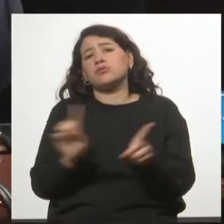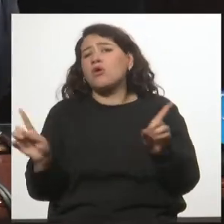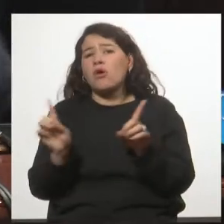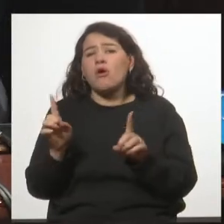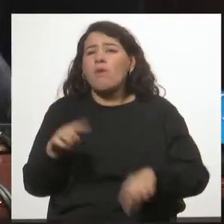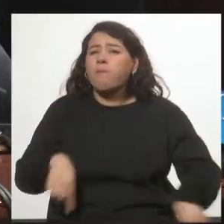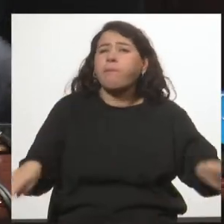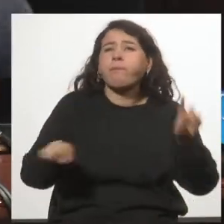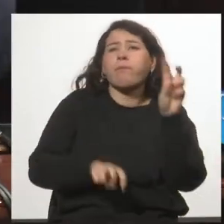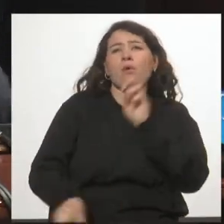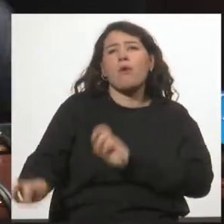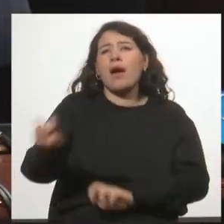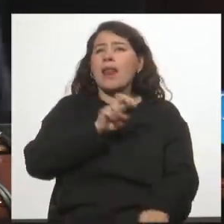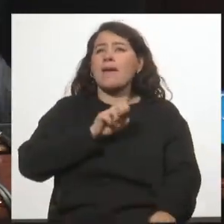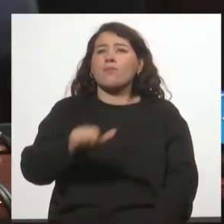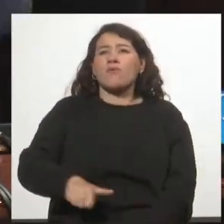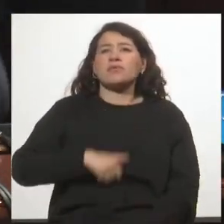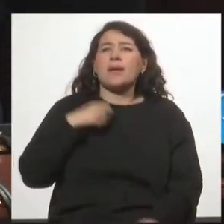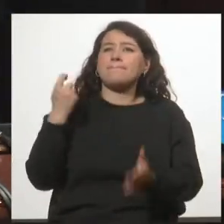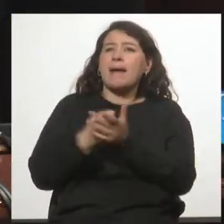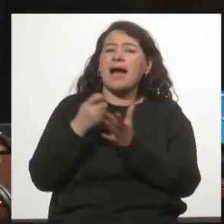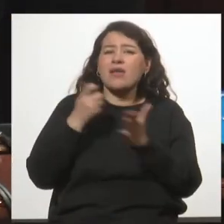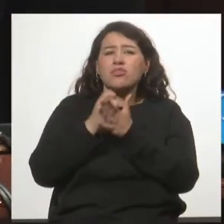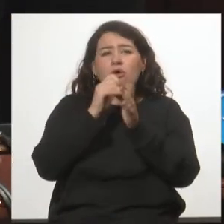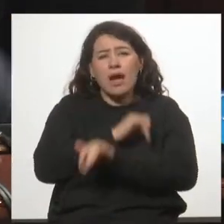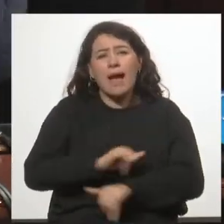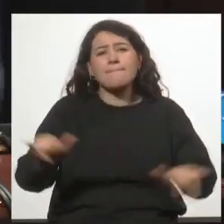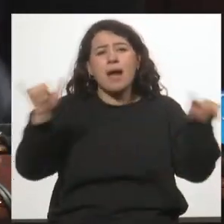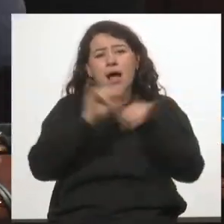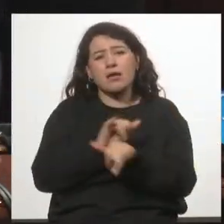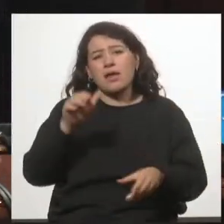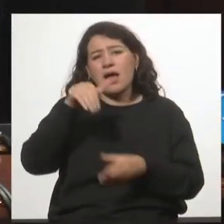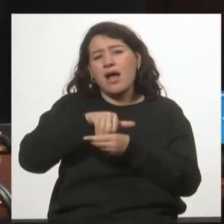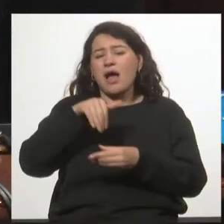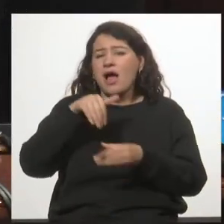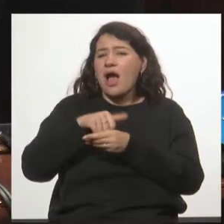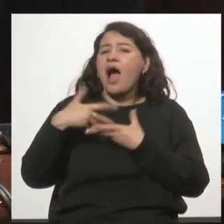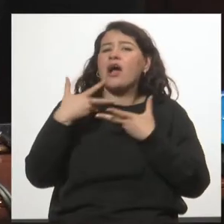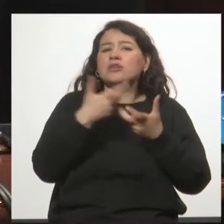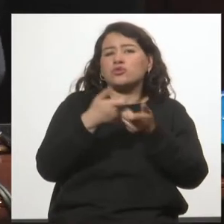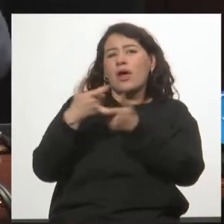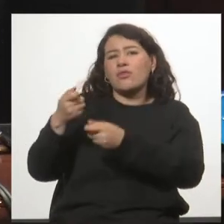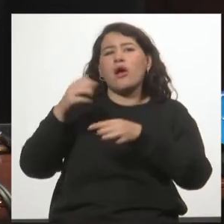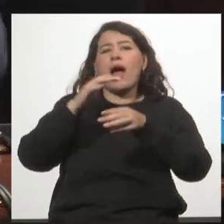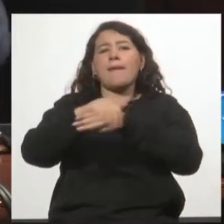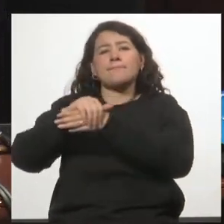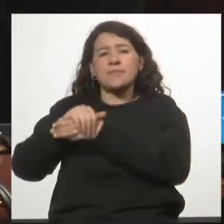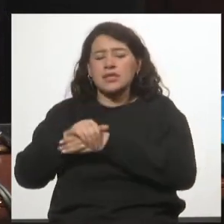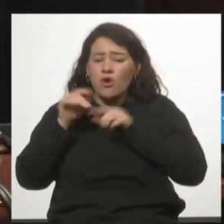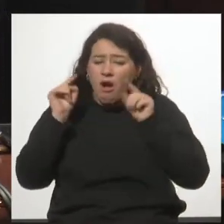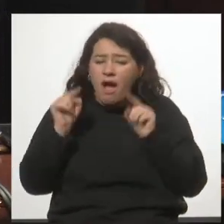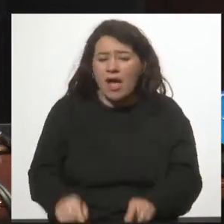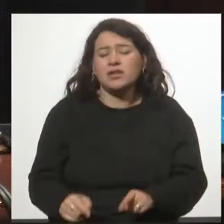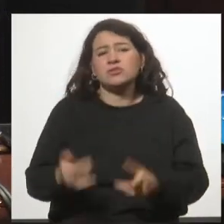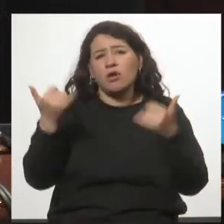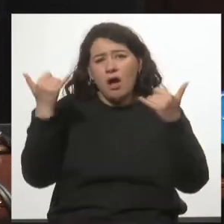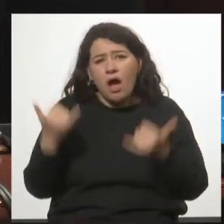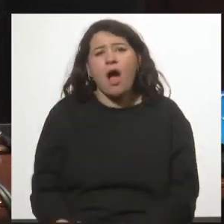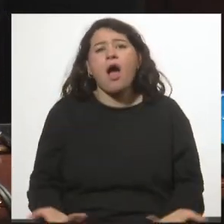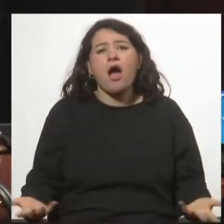quieren beneficiarse financiando campañas electorales ayudando a los amigos en algún lado está